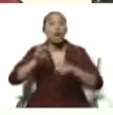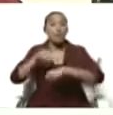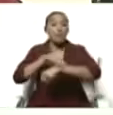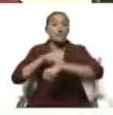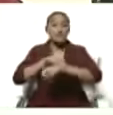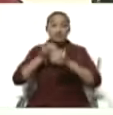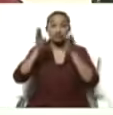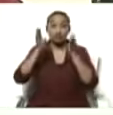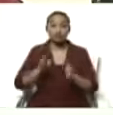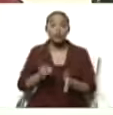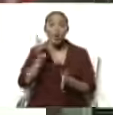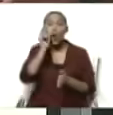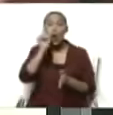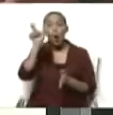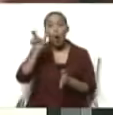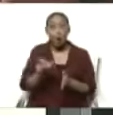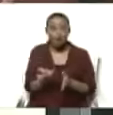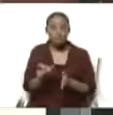estamos